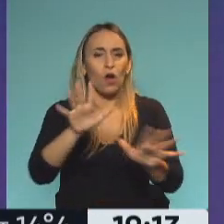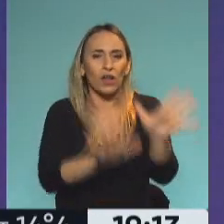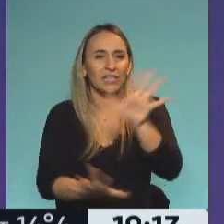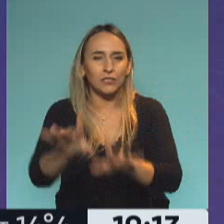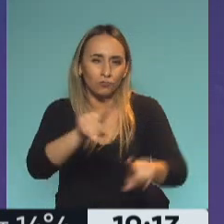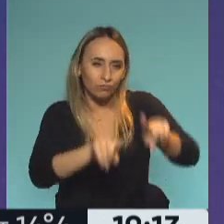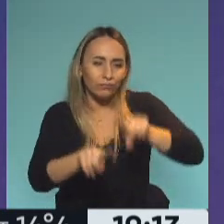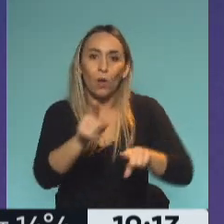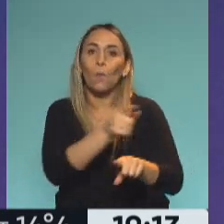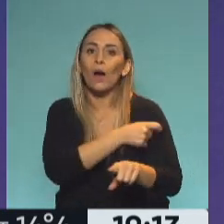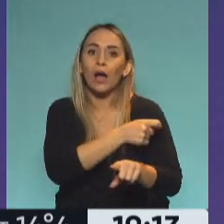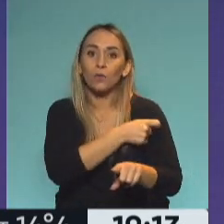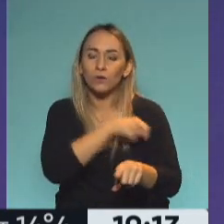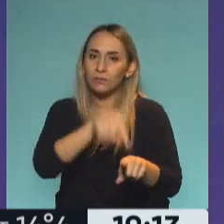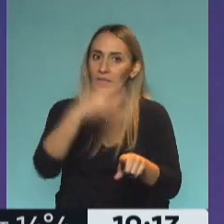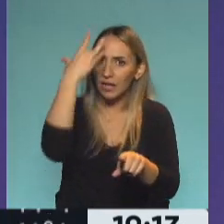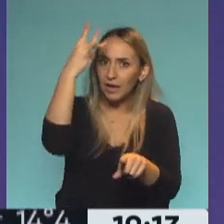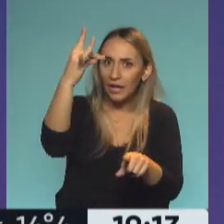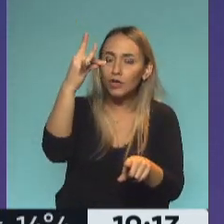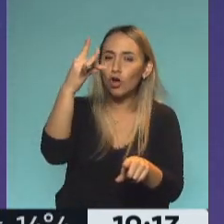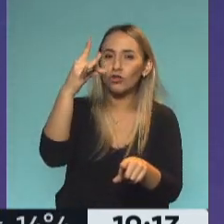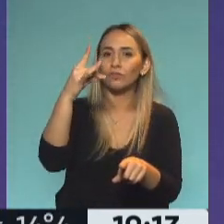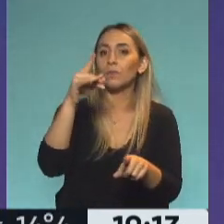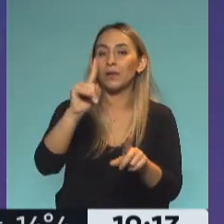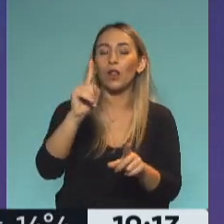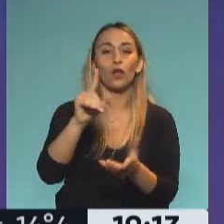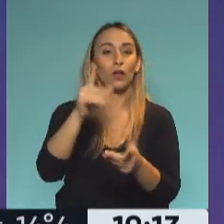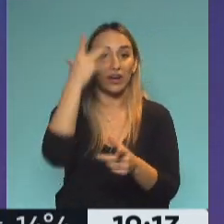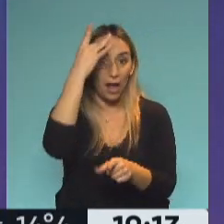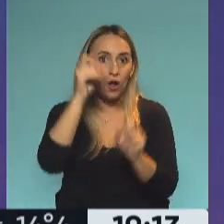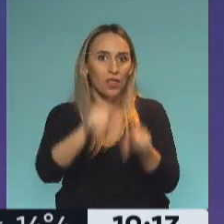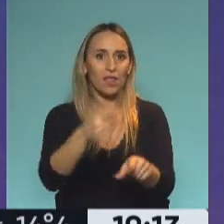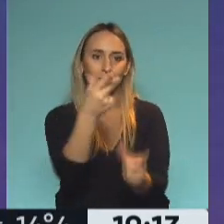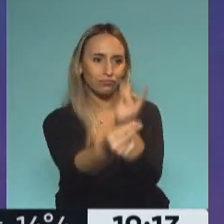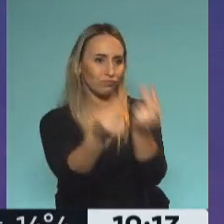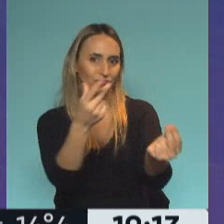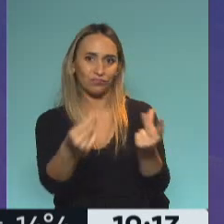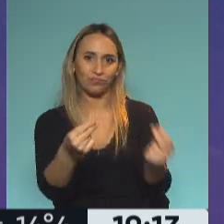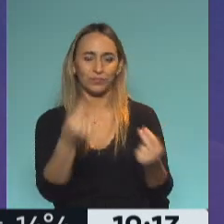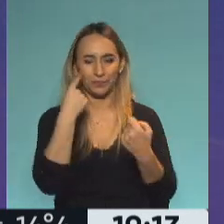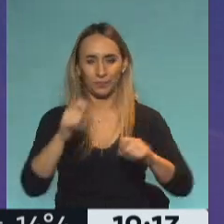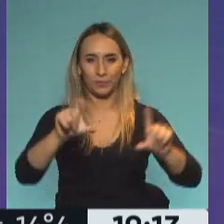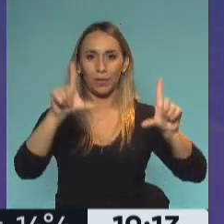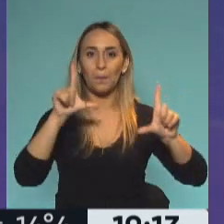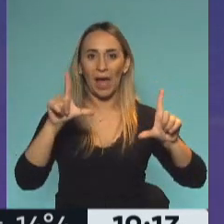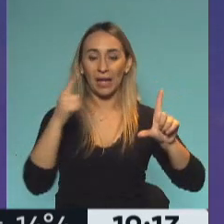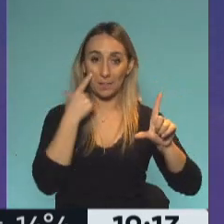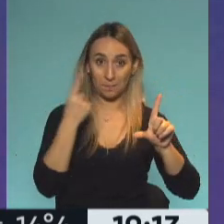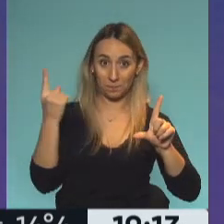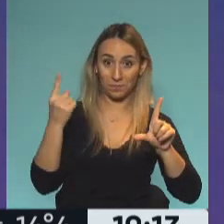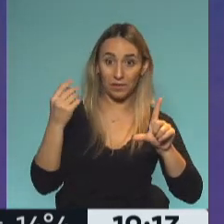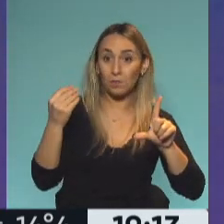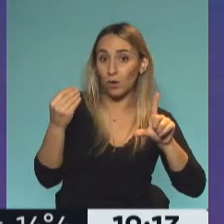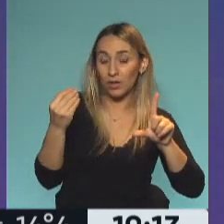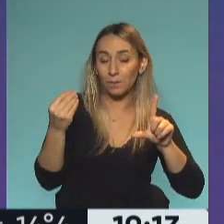y este récord diario que tiene que ver con las aplicaciones lo vamos a ir repasando a través de una placa, porque a propósito de